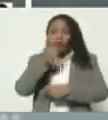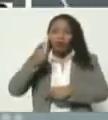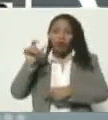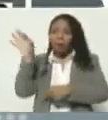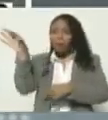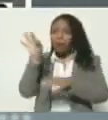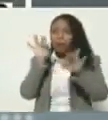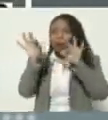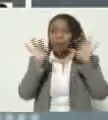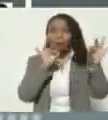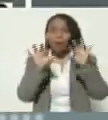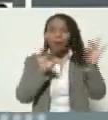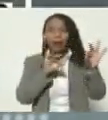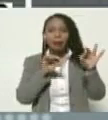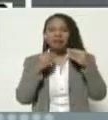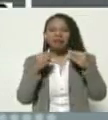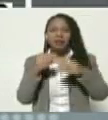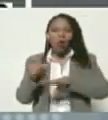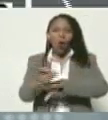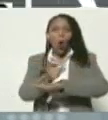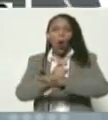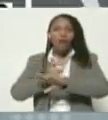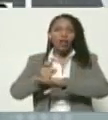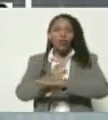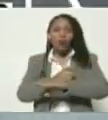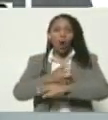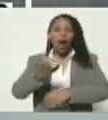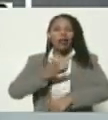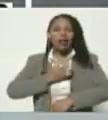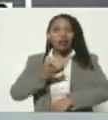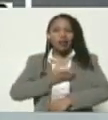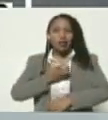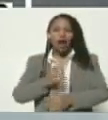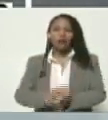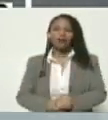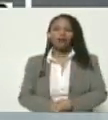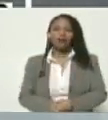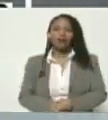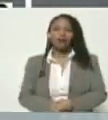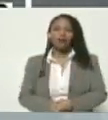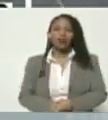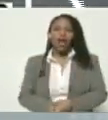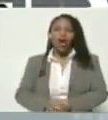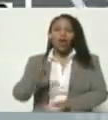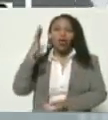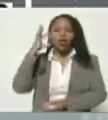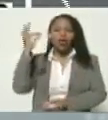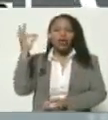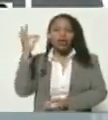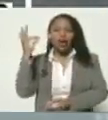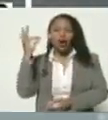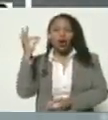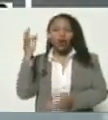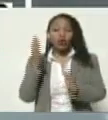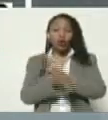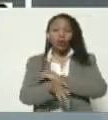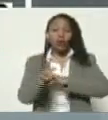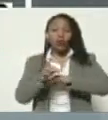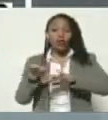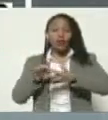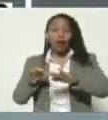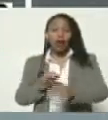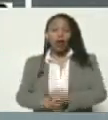candidatas para gobernaciones, alcaldías, consejos legislativos y consejos